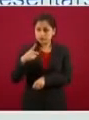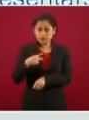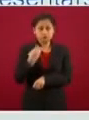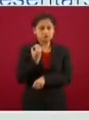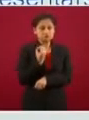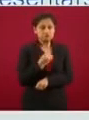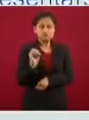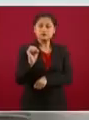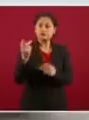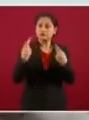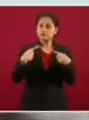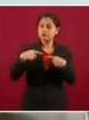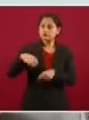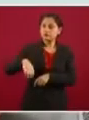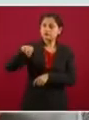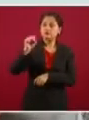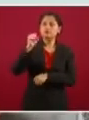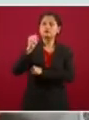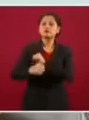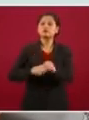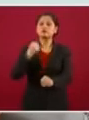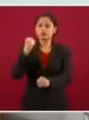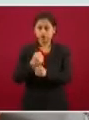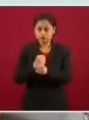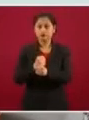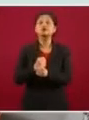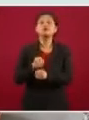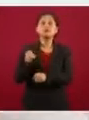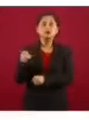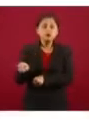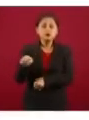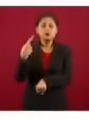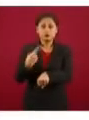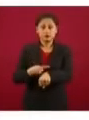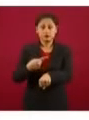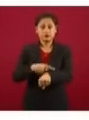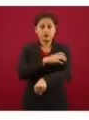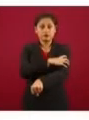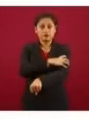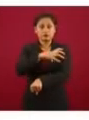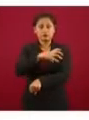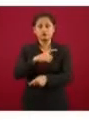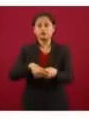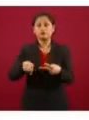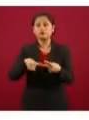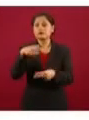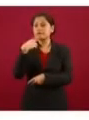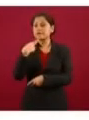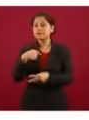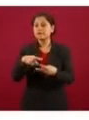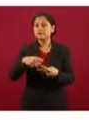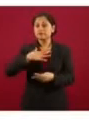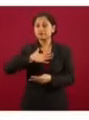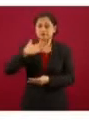60 años con diagnóstico de hipertensión arterial, diabetes, enfermedad cardíaca o